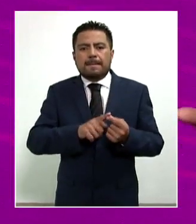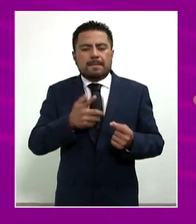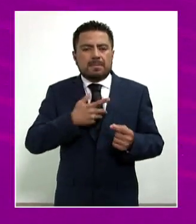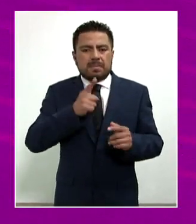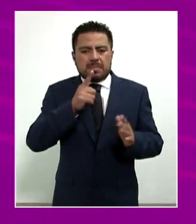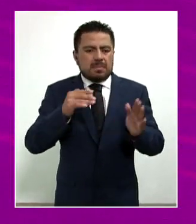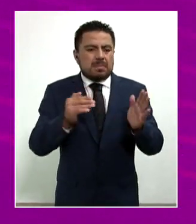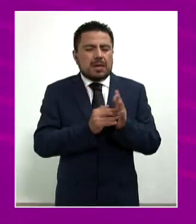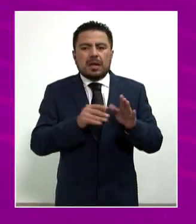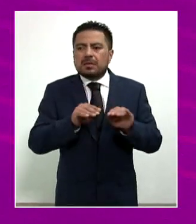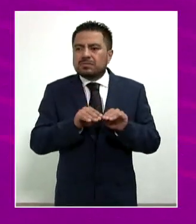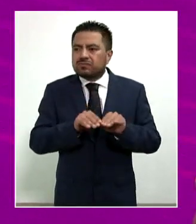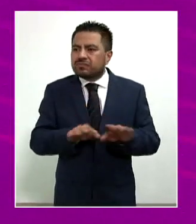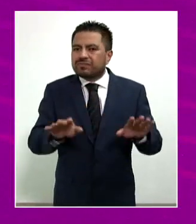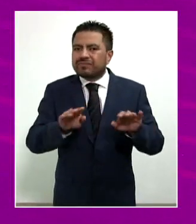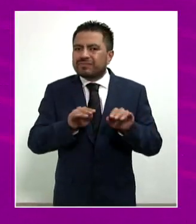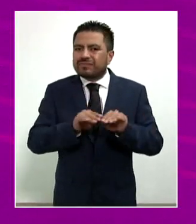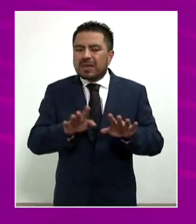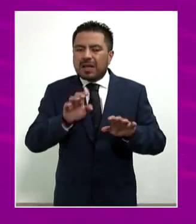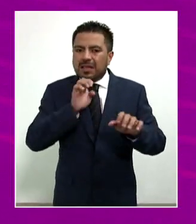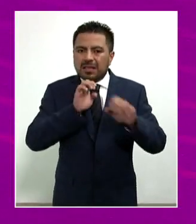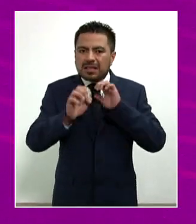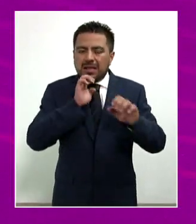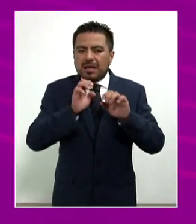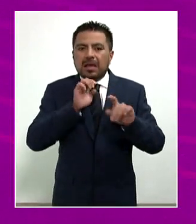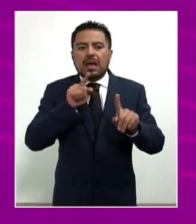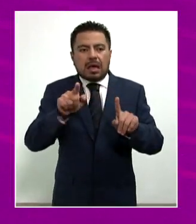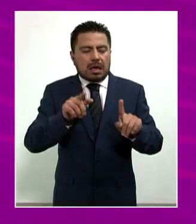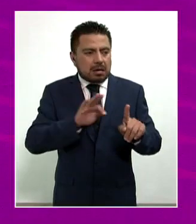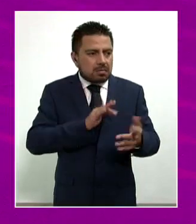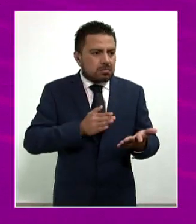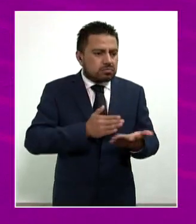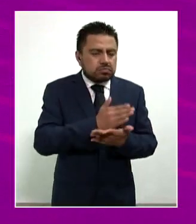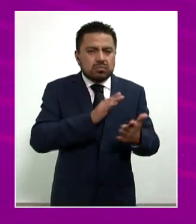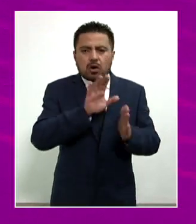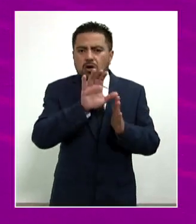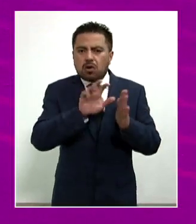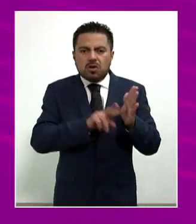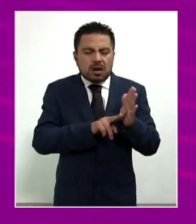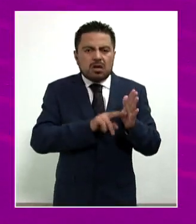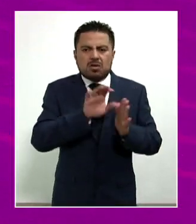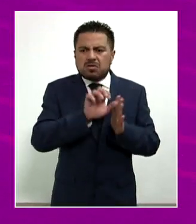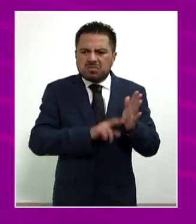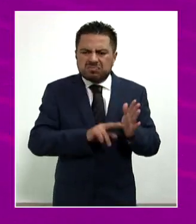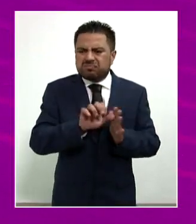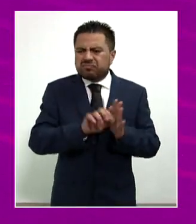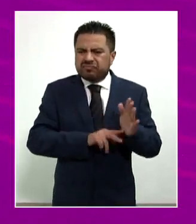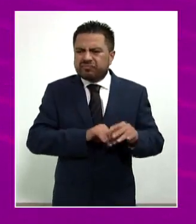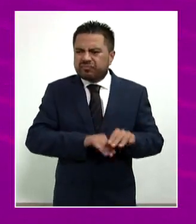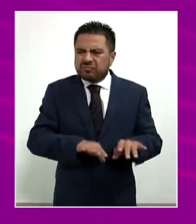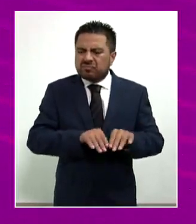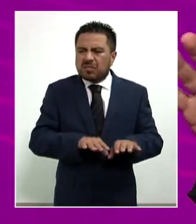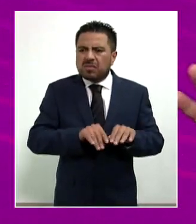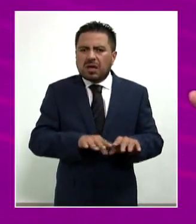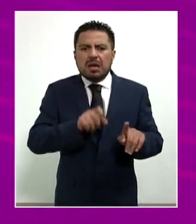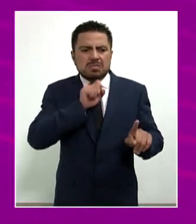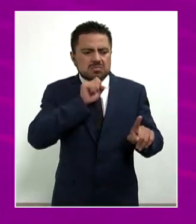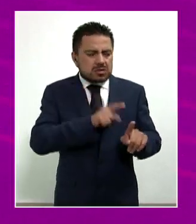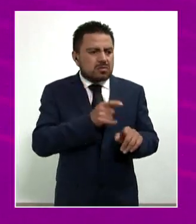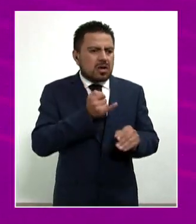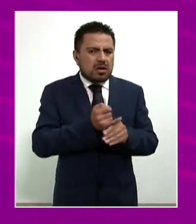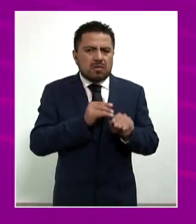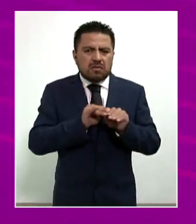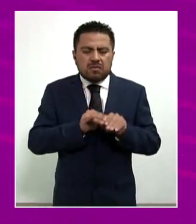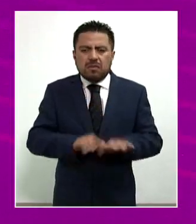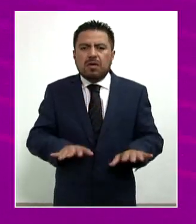1000 anuncios de entrevistas. Ella generó currículums, vites con más o menos con la misma